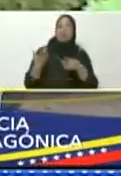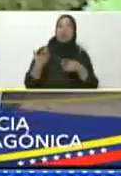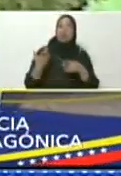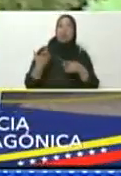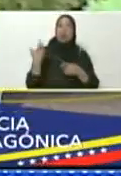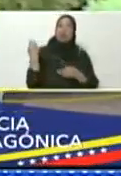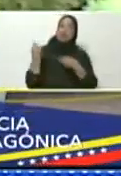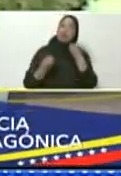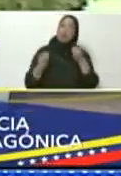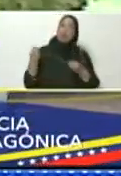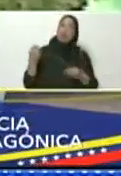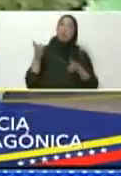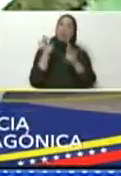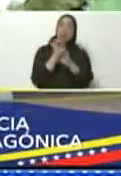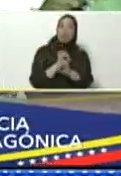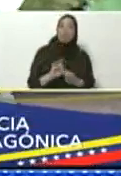democráticamente,